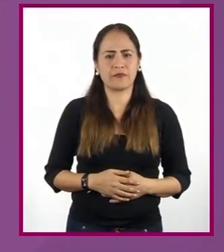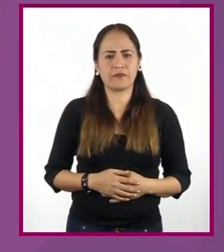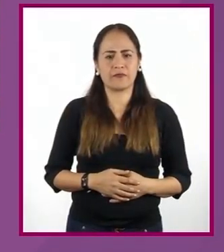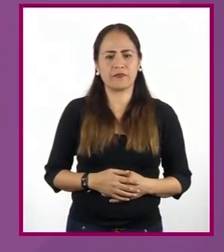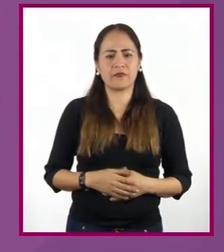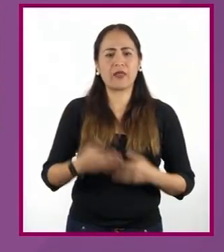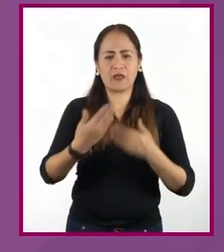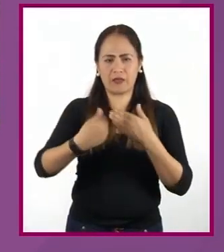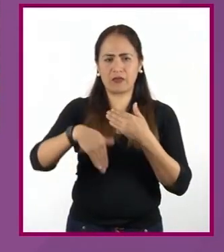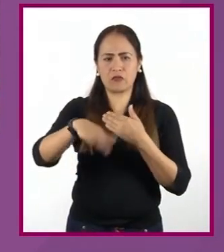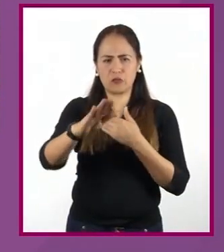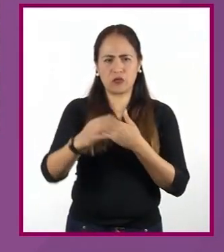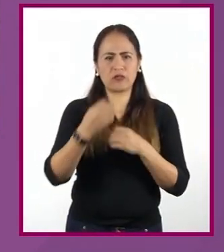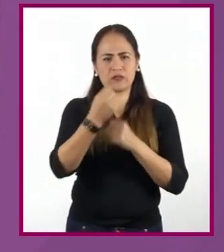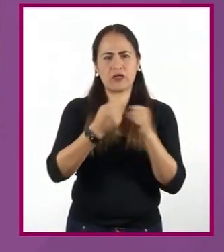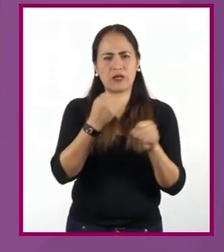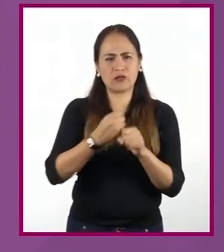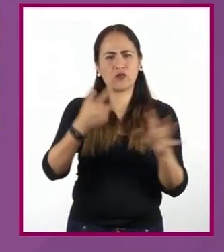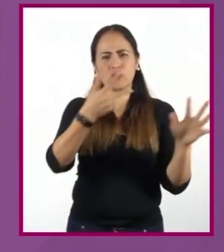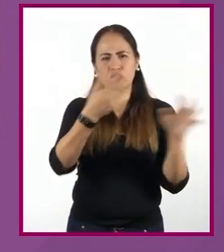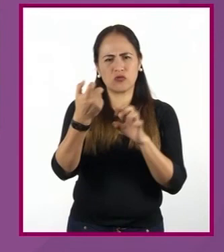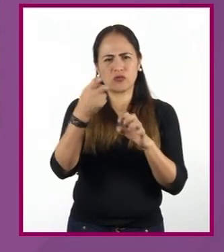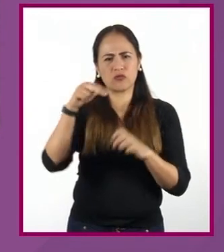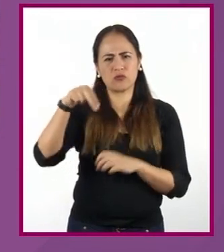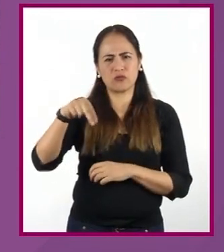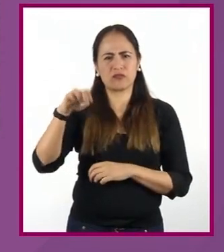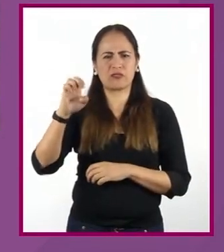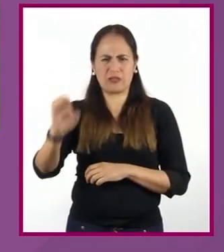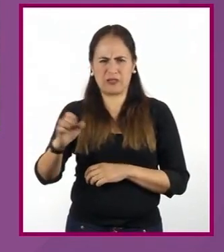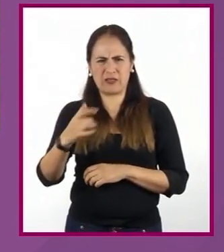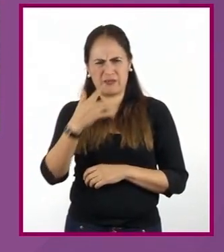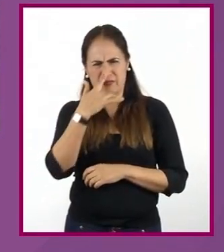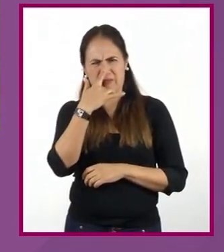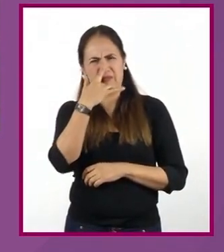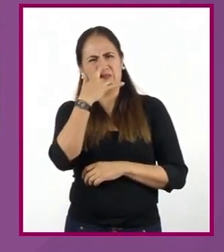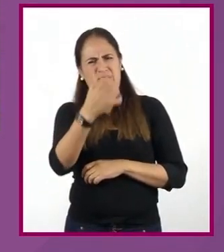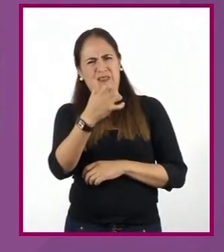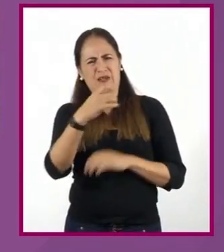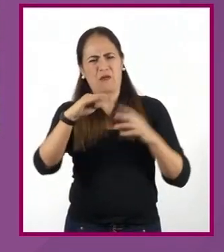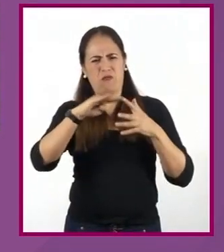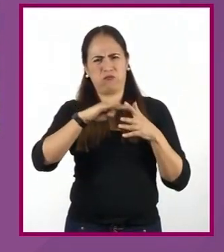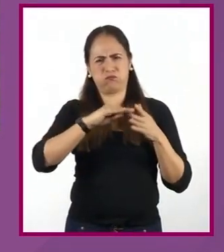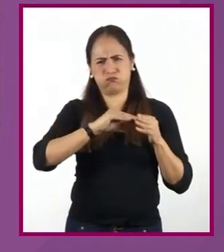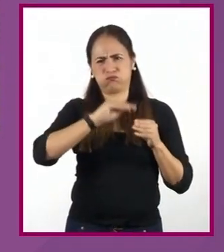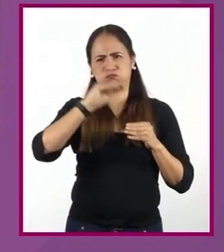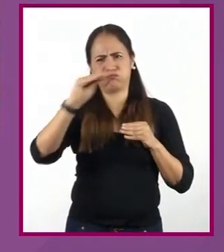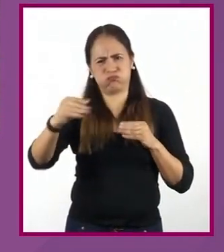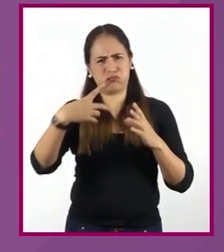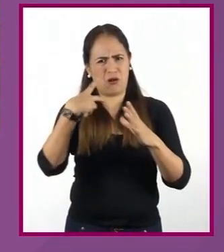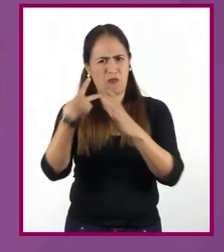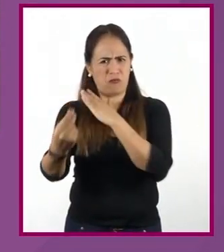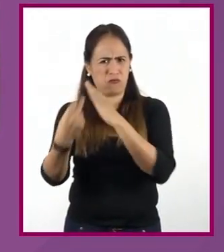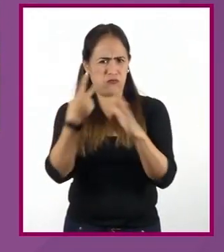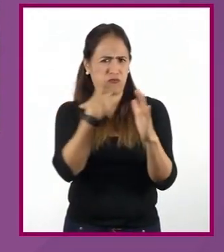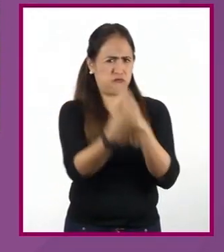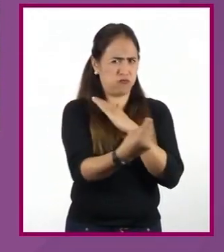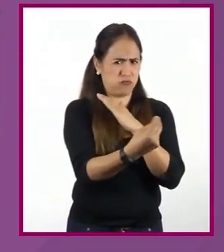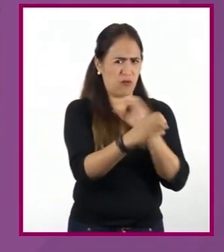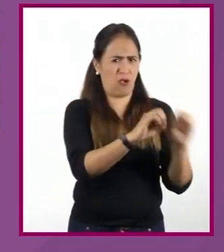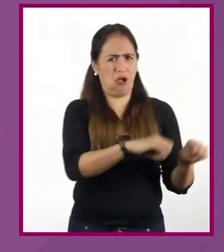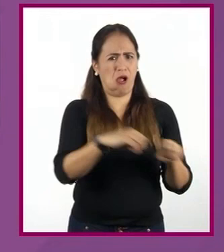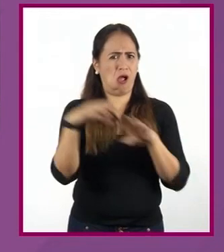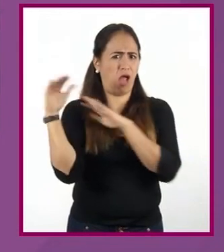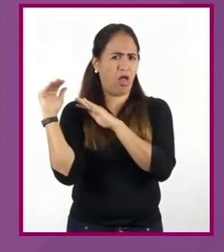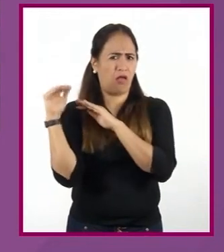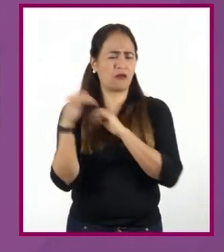Poco después del año 800 de nuestra era, algo extraño propició la emigración y el abandono. La gran